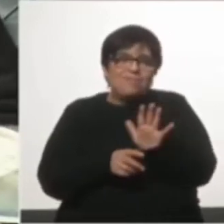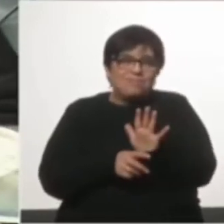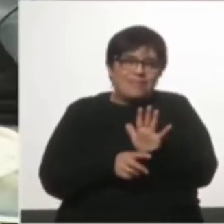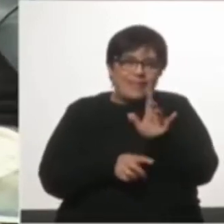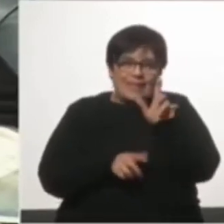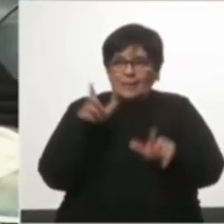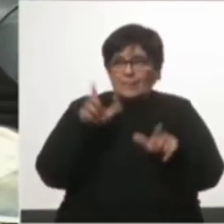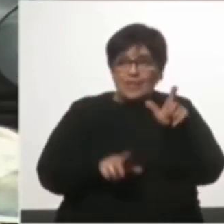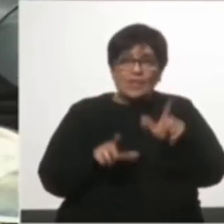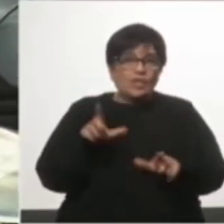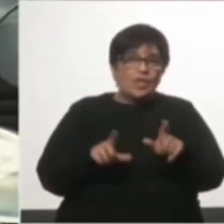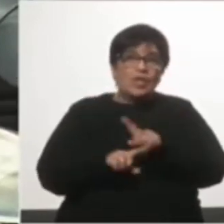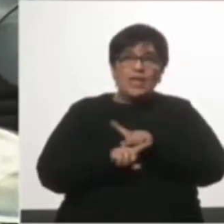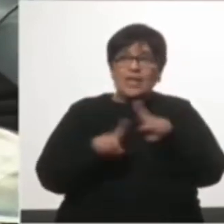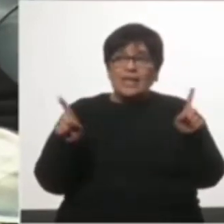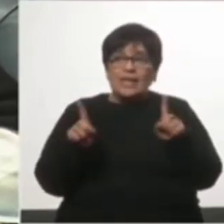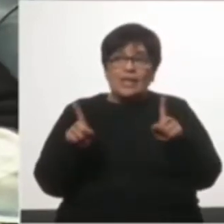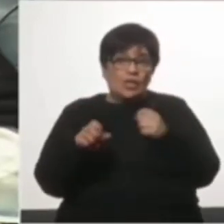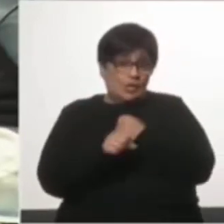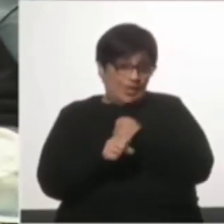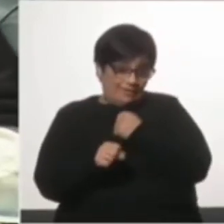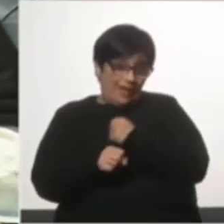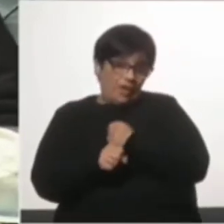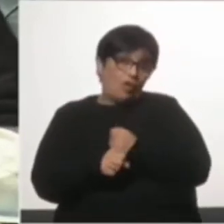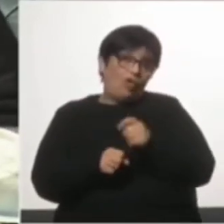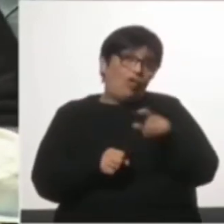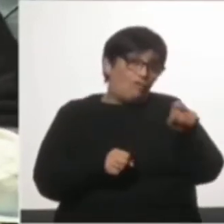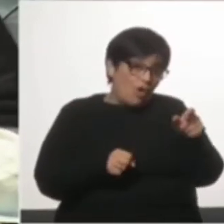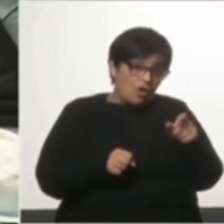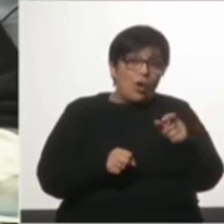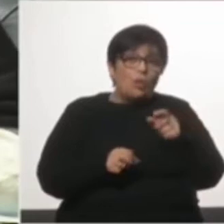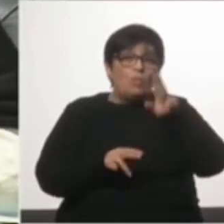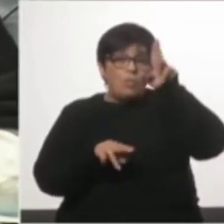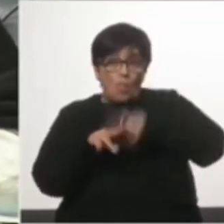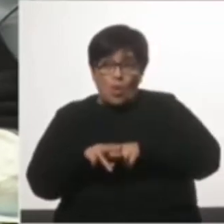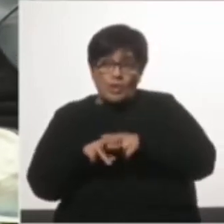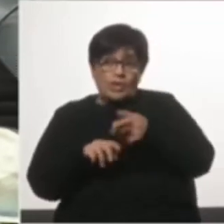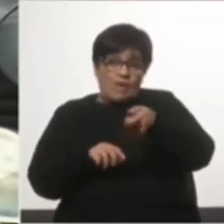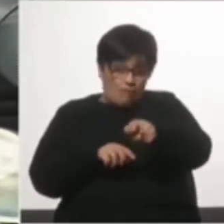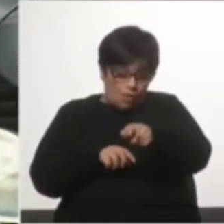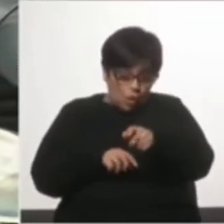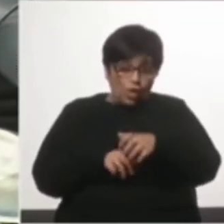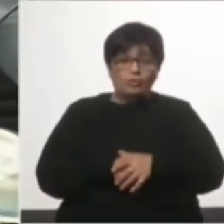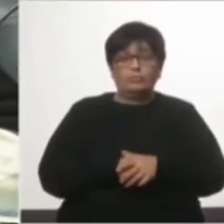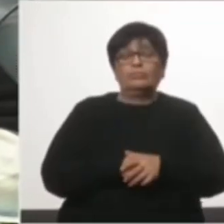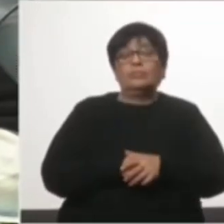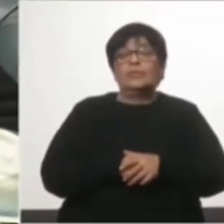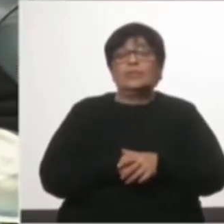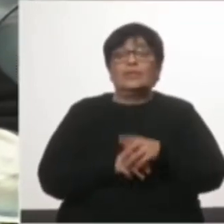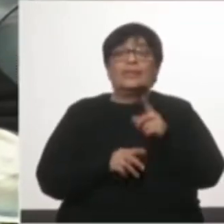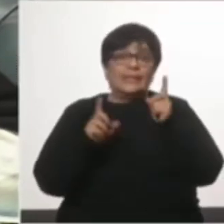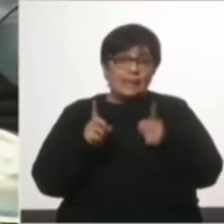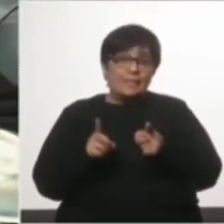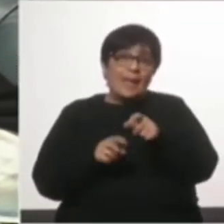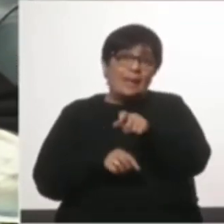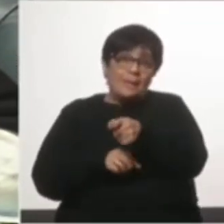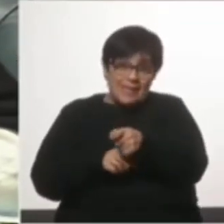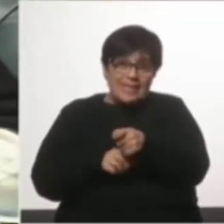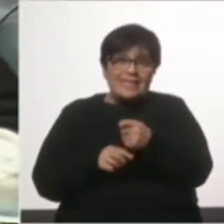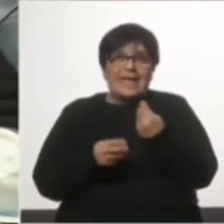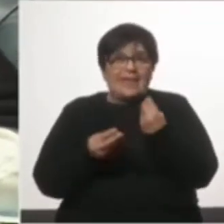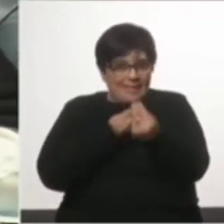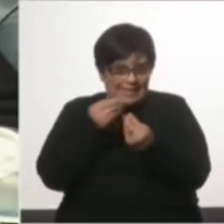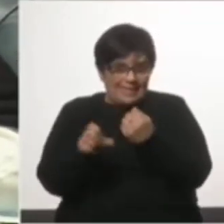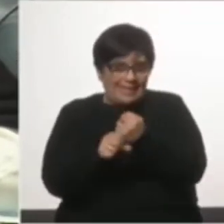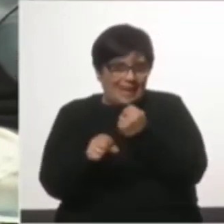desocupados pasaban a ser un botón, las muertes por COVID otro botón, estaba la perilla del empleo